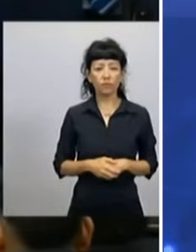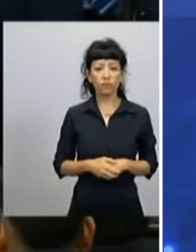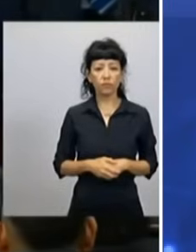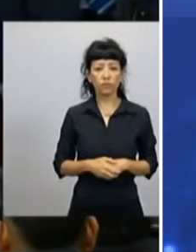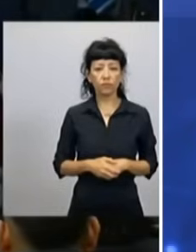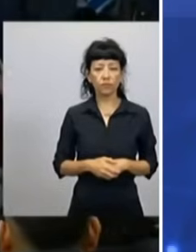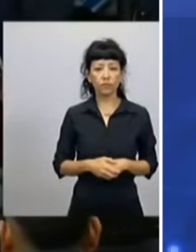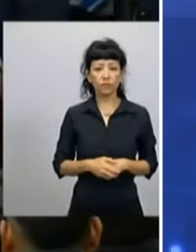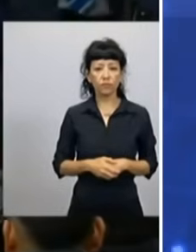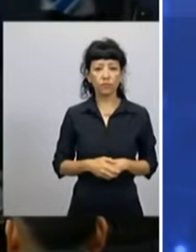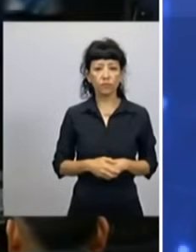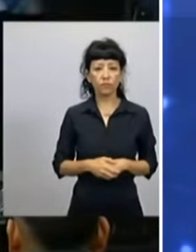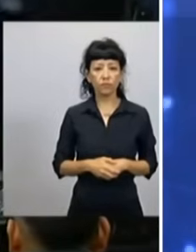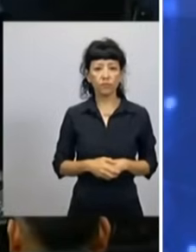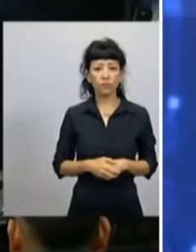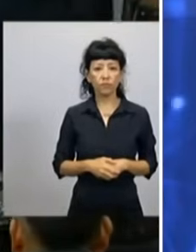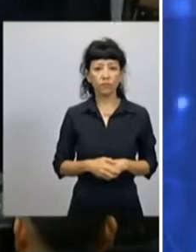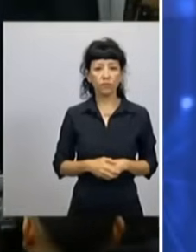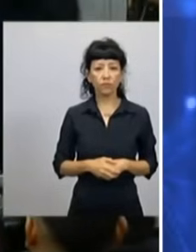de 10 medidas que anunció